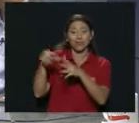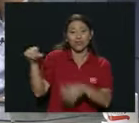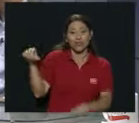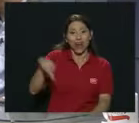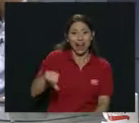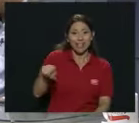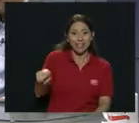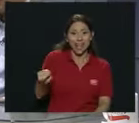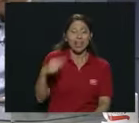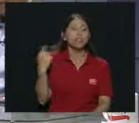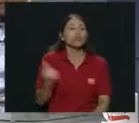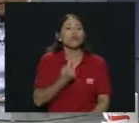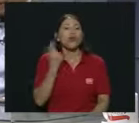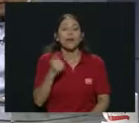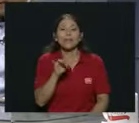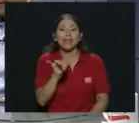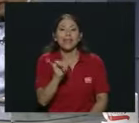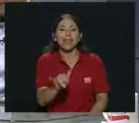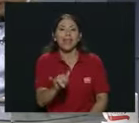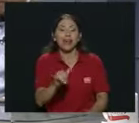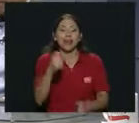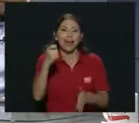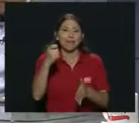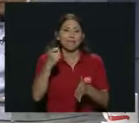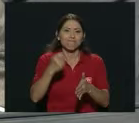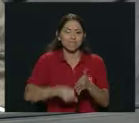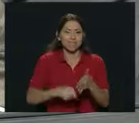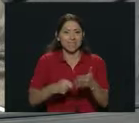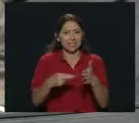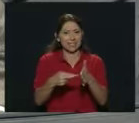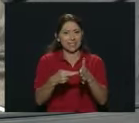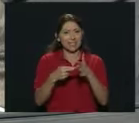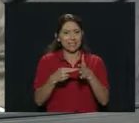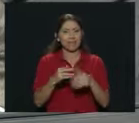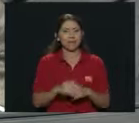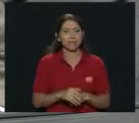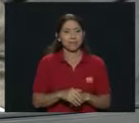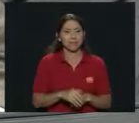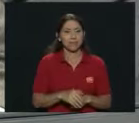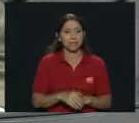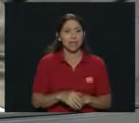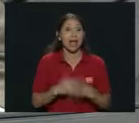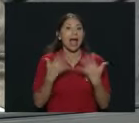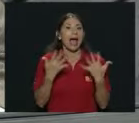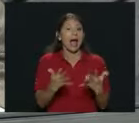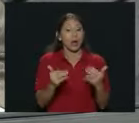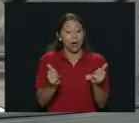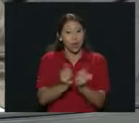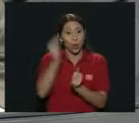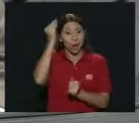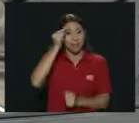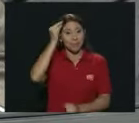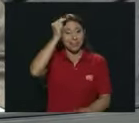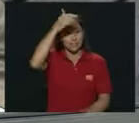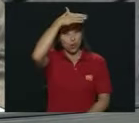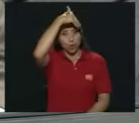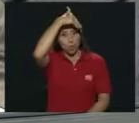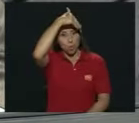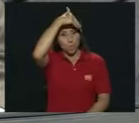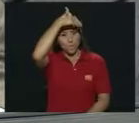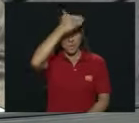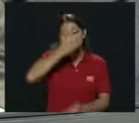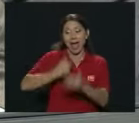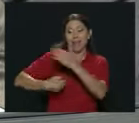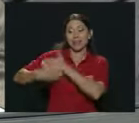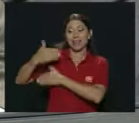digamos, restrictiva. Ahora, ¿qué es la diferencia con la administración Trump?